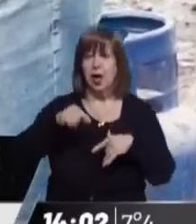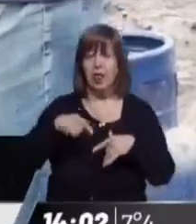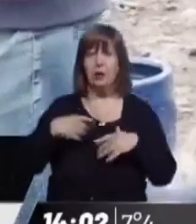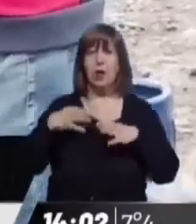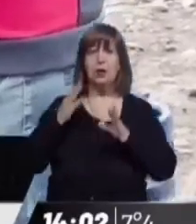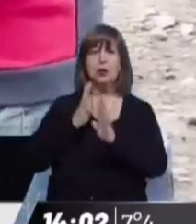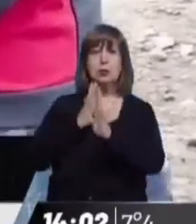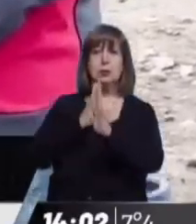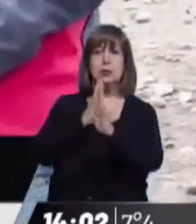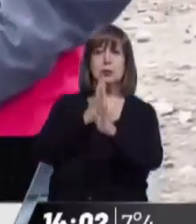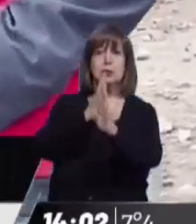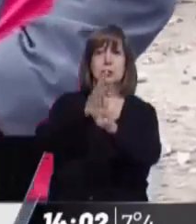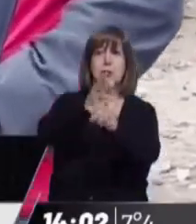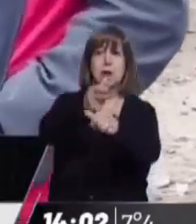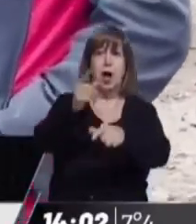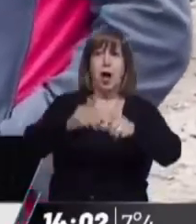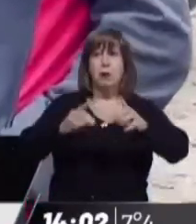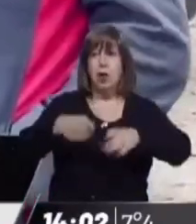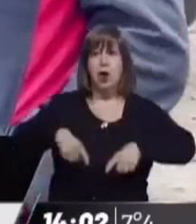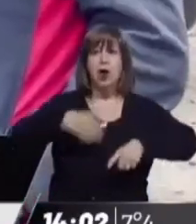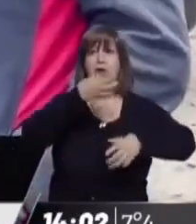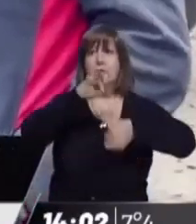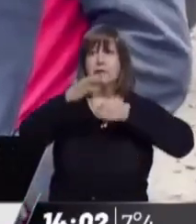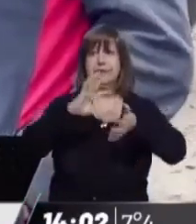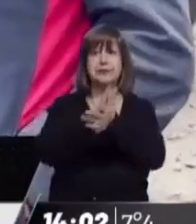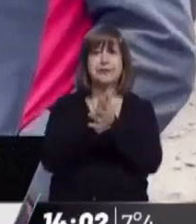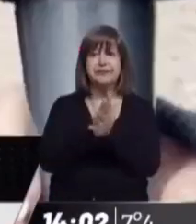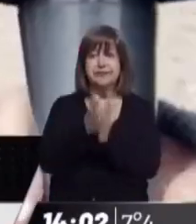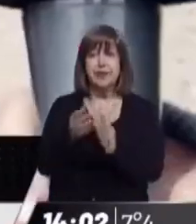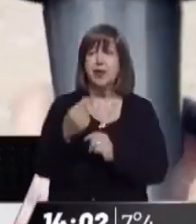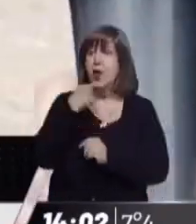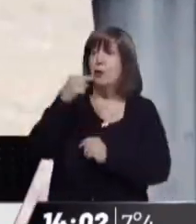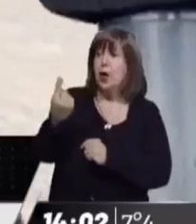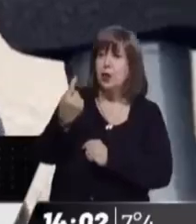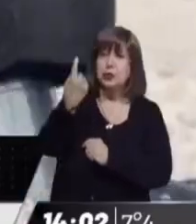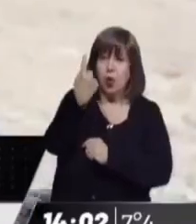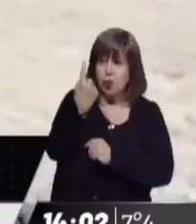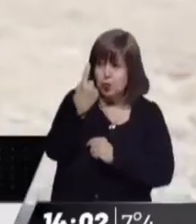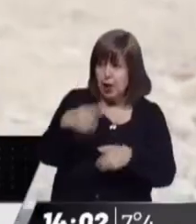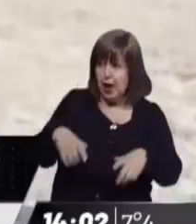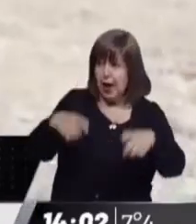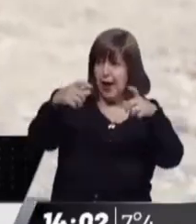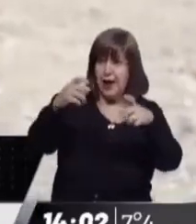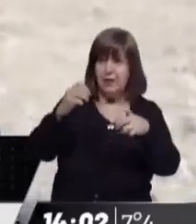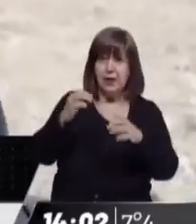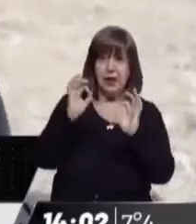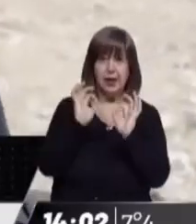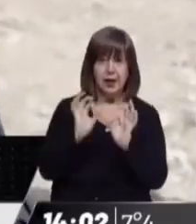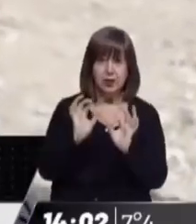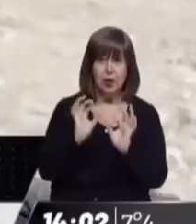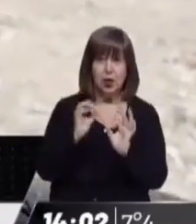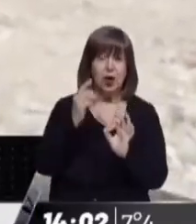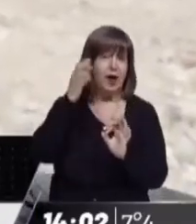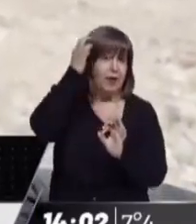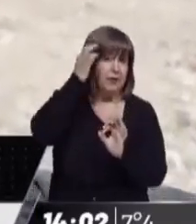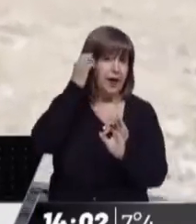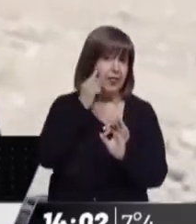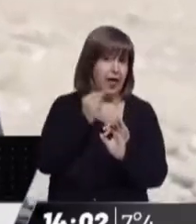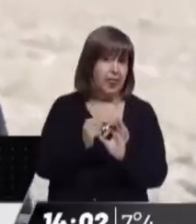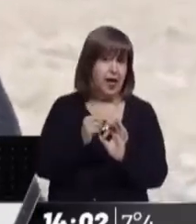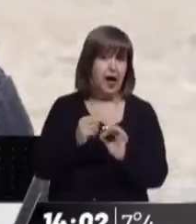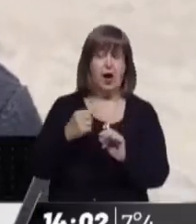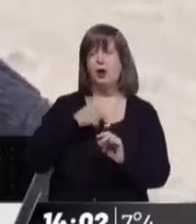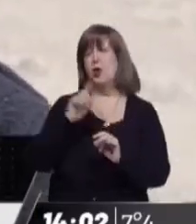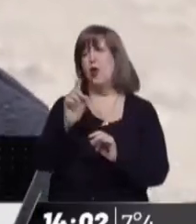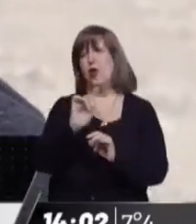garrafa? Sí, sí. ¿Y con una garrafa alcanza? No, por favor, sí. Mira, yo me